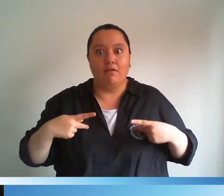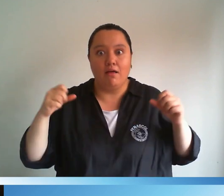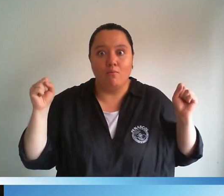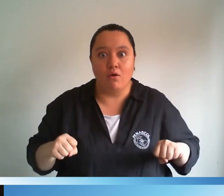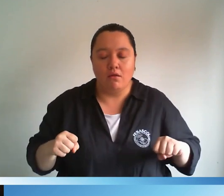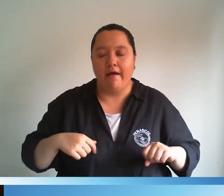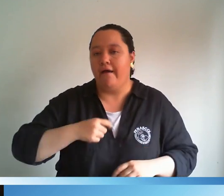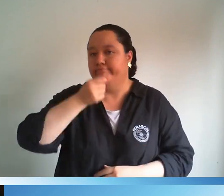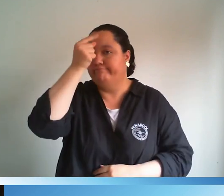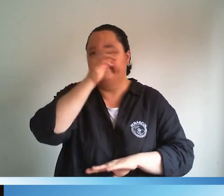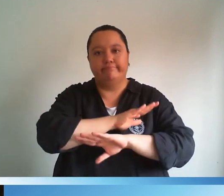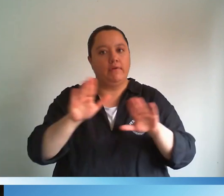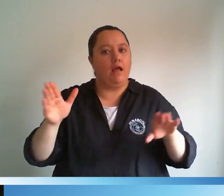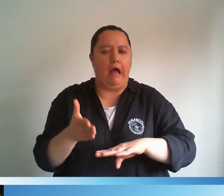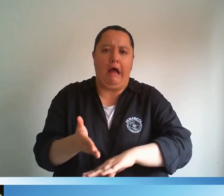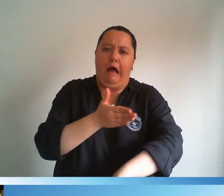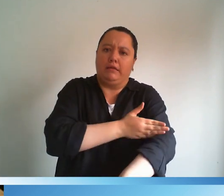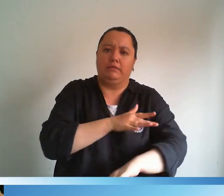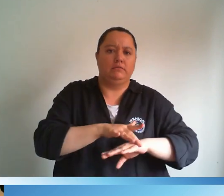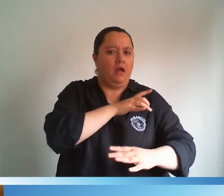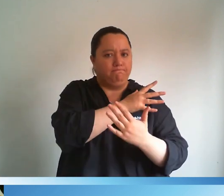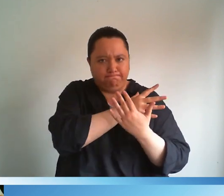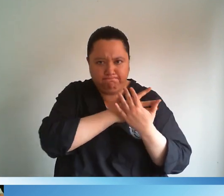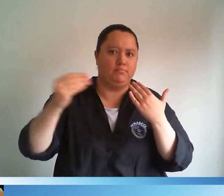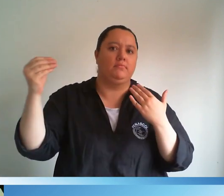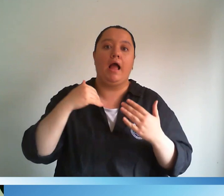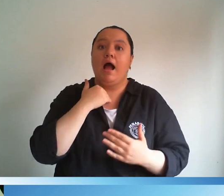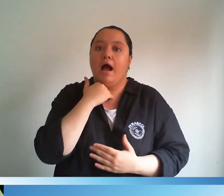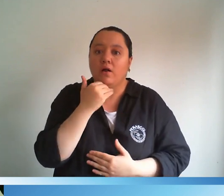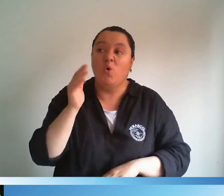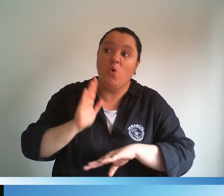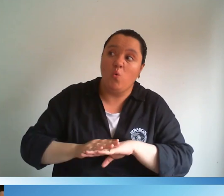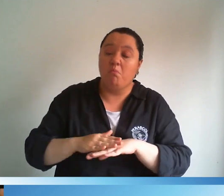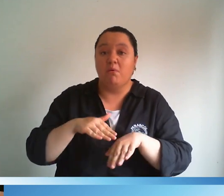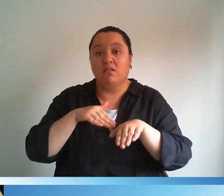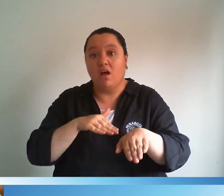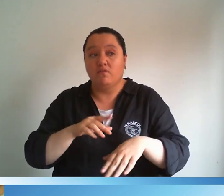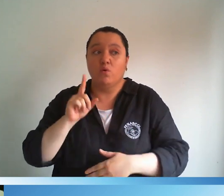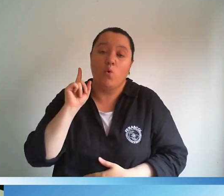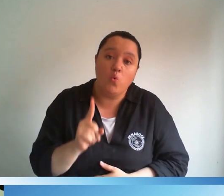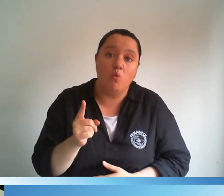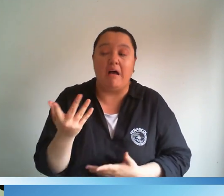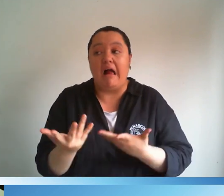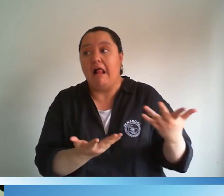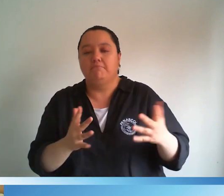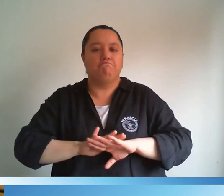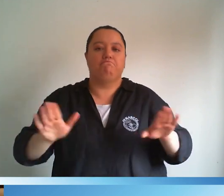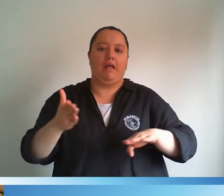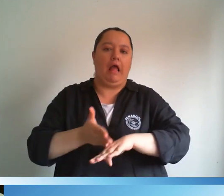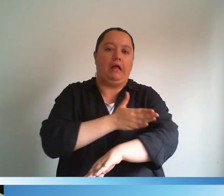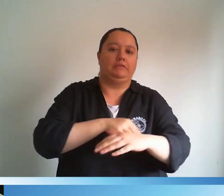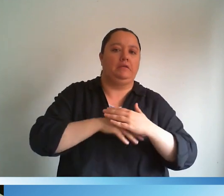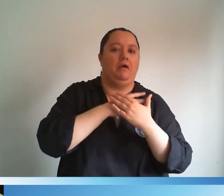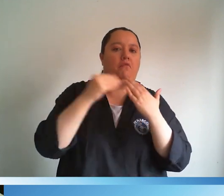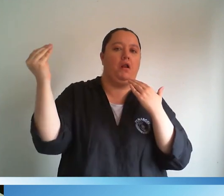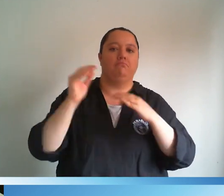curso de nuestra vida. Desde entonces, siempre salgo con mucho tiempo de anticipación para no tener que echarle la culpa al tráfico o inventarme cualquier